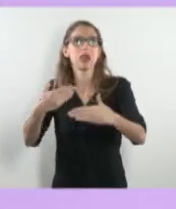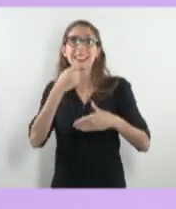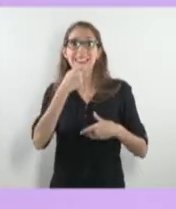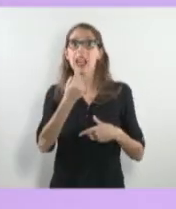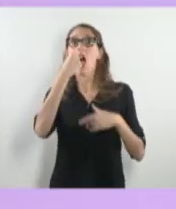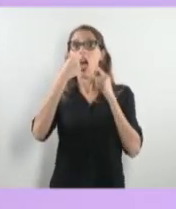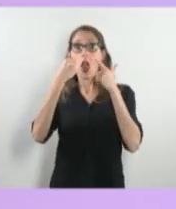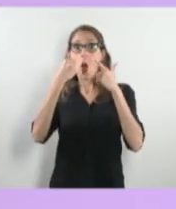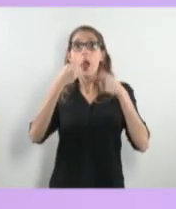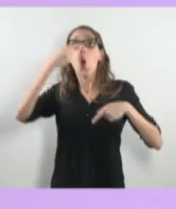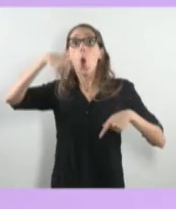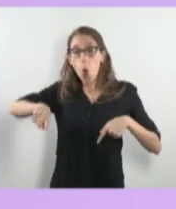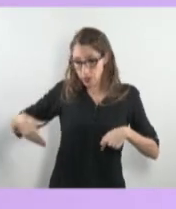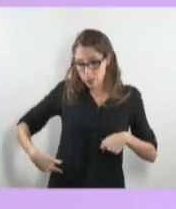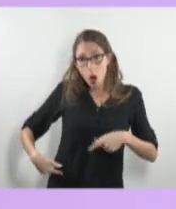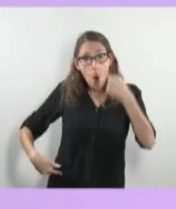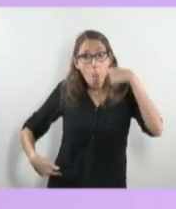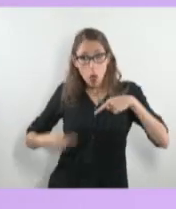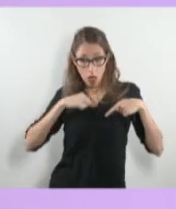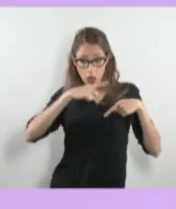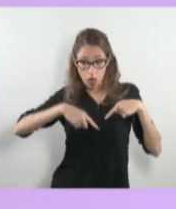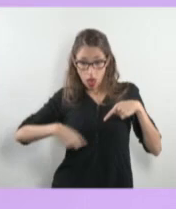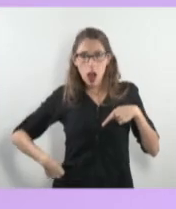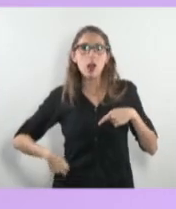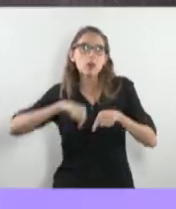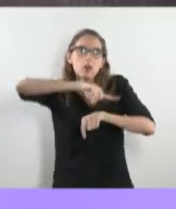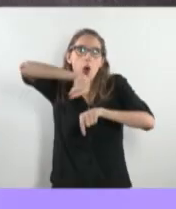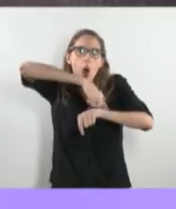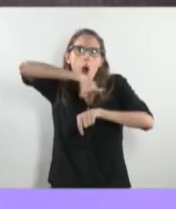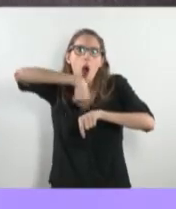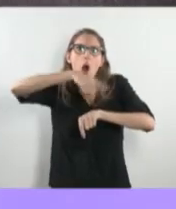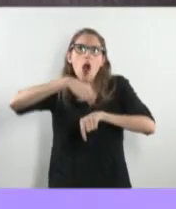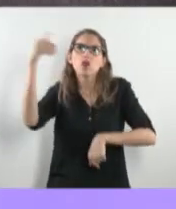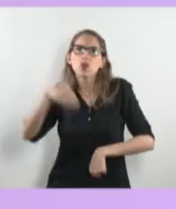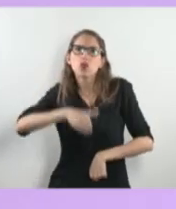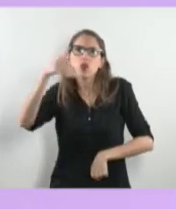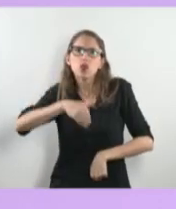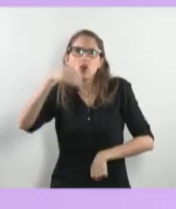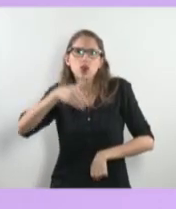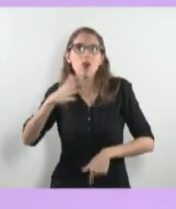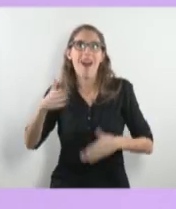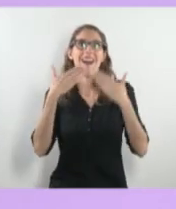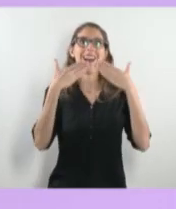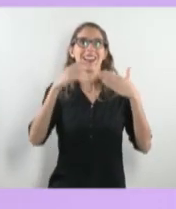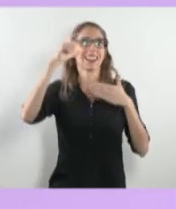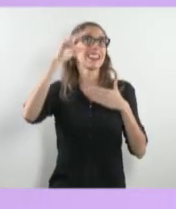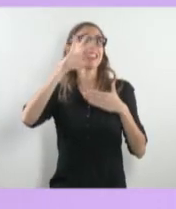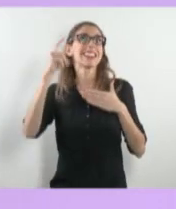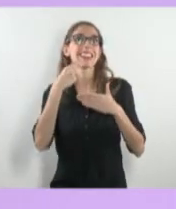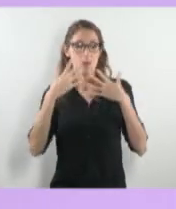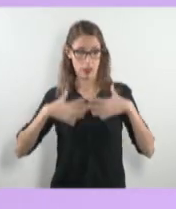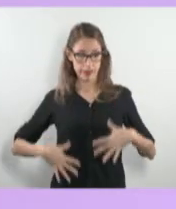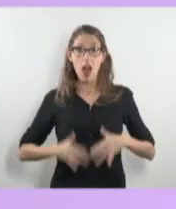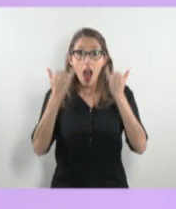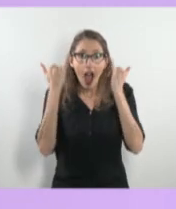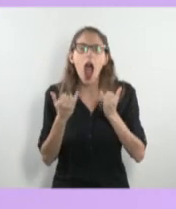estaríamos todas las horas de nuestro día haciendo la digestión de lo que sea que hayamos comido. Ah, tremendo. Entonces, son fundamentales. Y de ahí que cuando